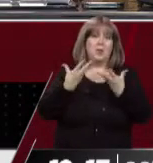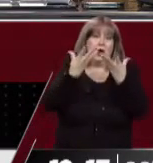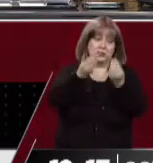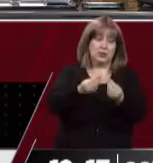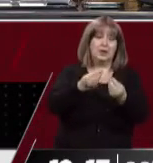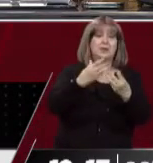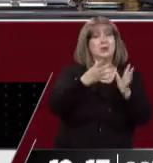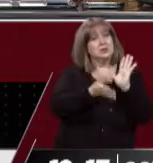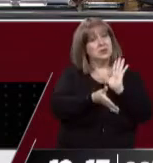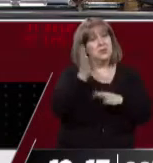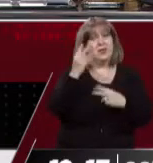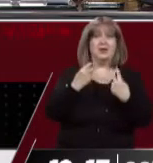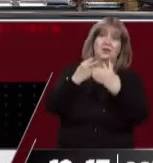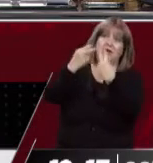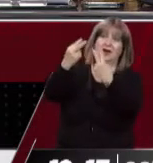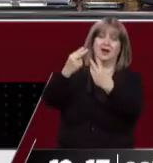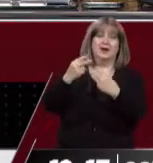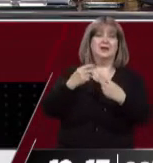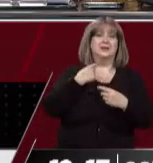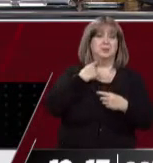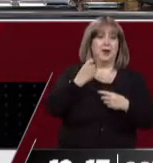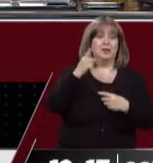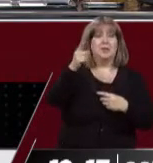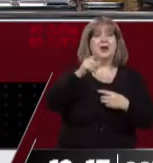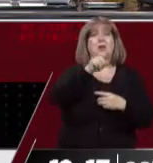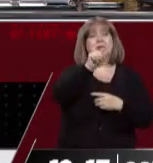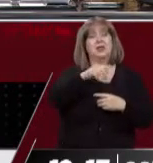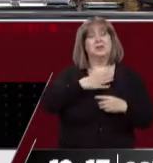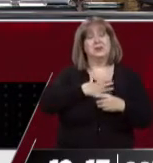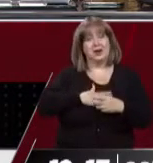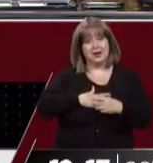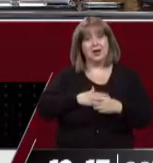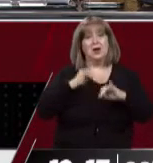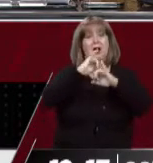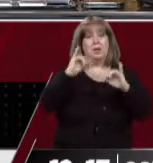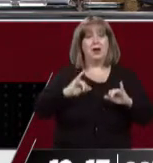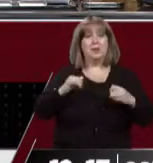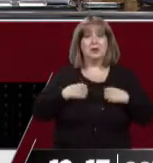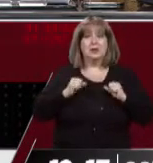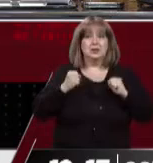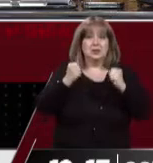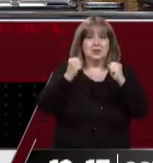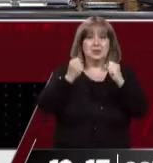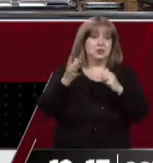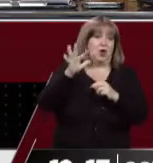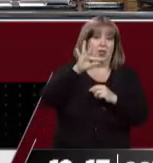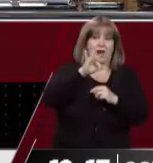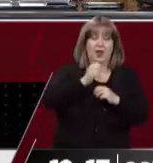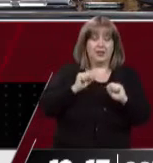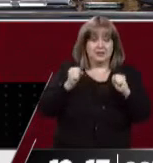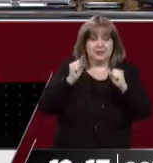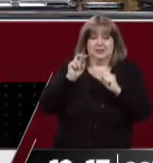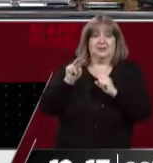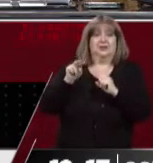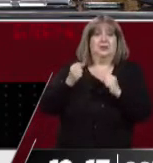pueden viajar y bueno, también ustedes como papá tener un momento de paz y de tranquilidad, ¿no? De sentirse un poco más aliviado, que debe ser bastante compleja